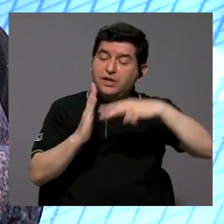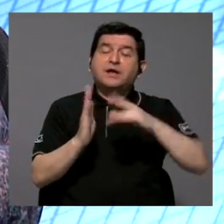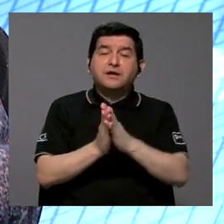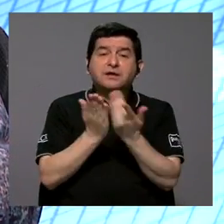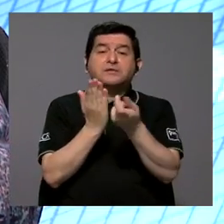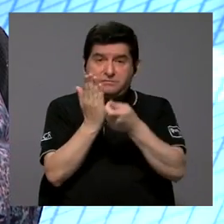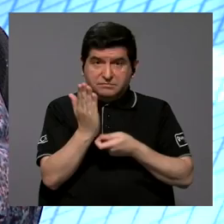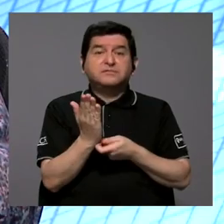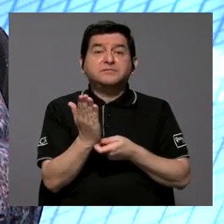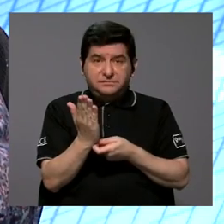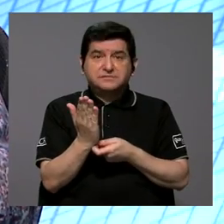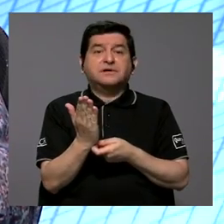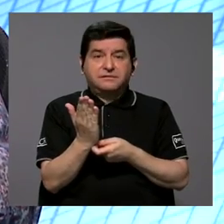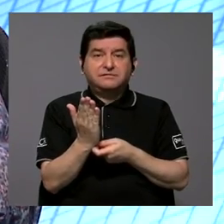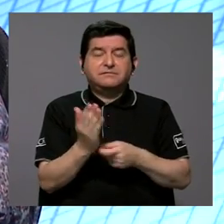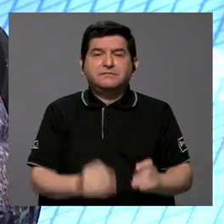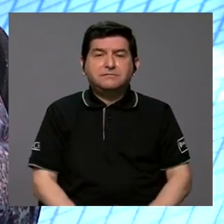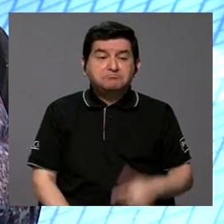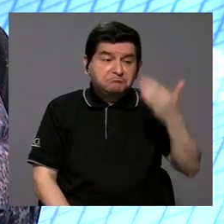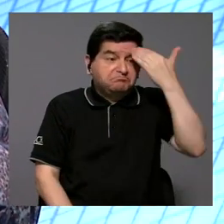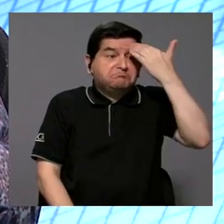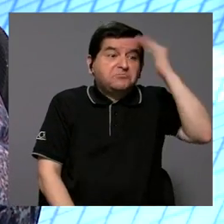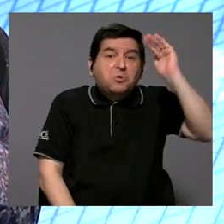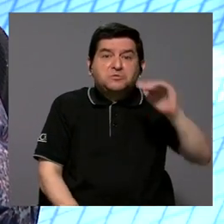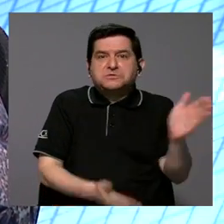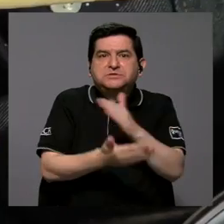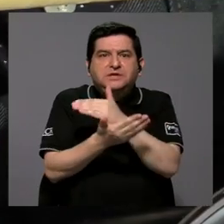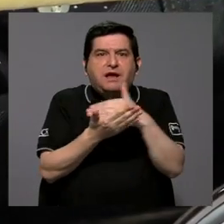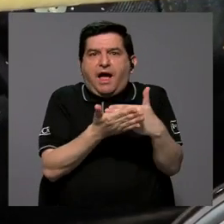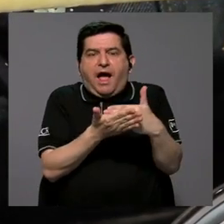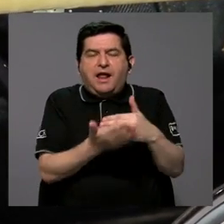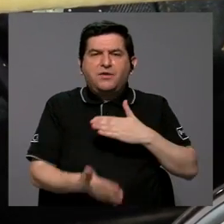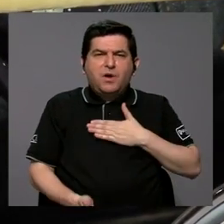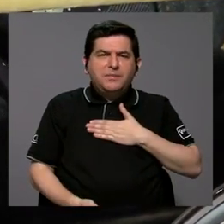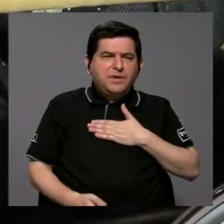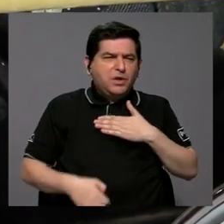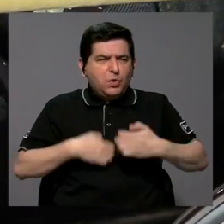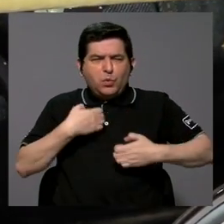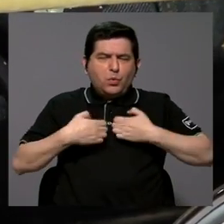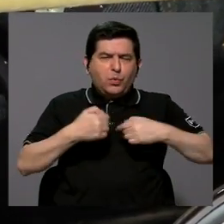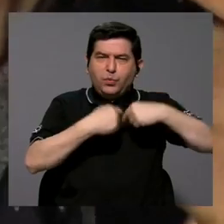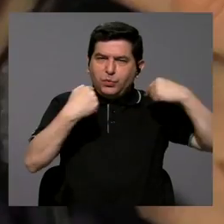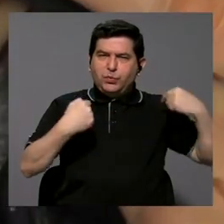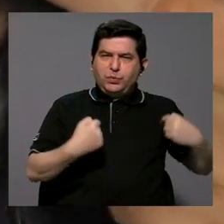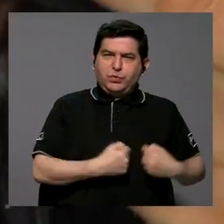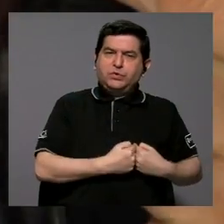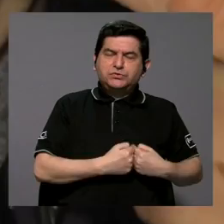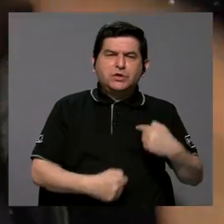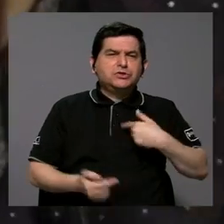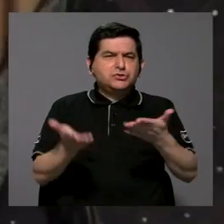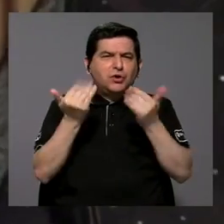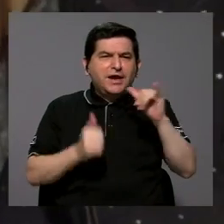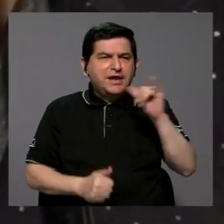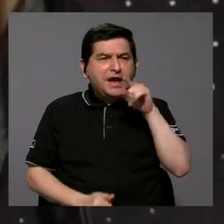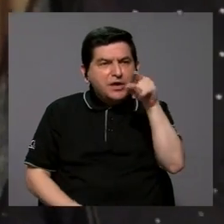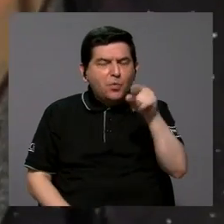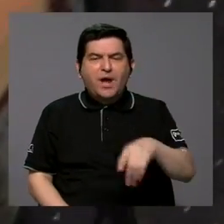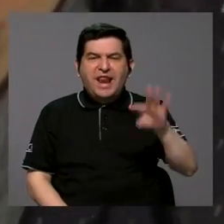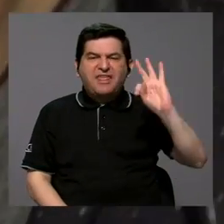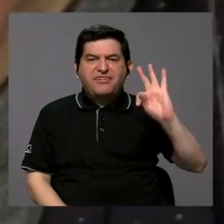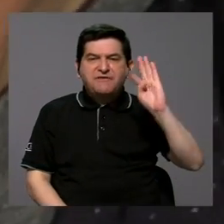Vanidades, y no sé, algo me conmovió el corazón y yo quería ser como los Beatles.